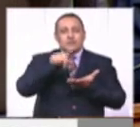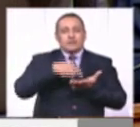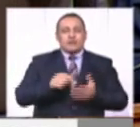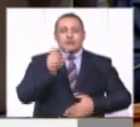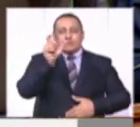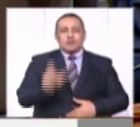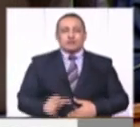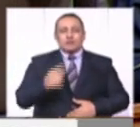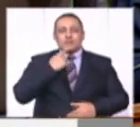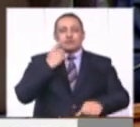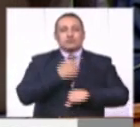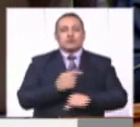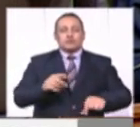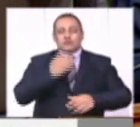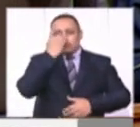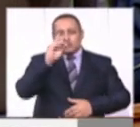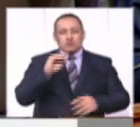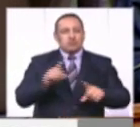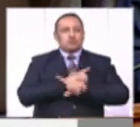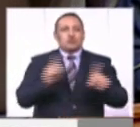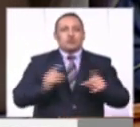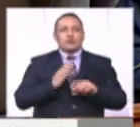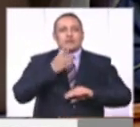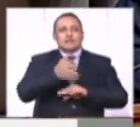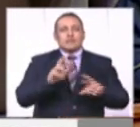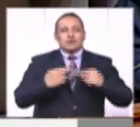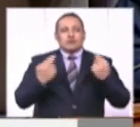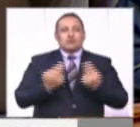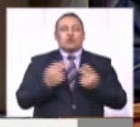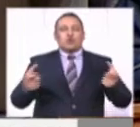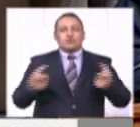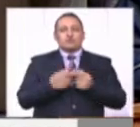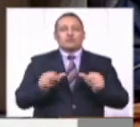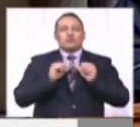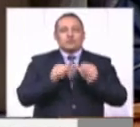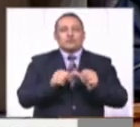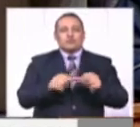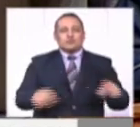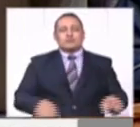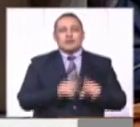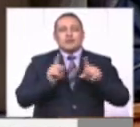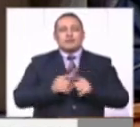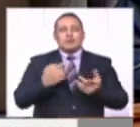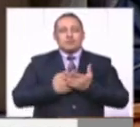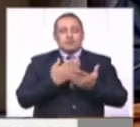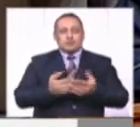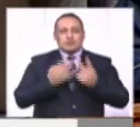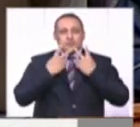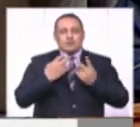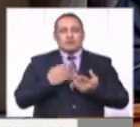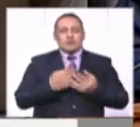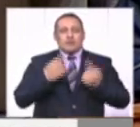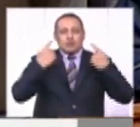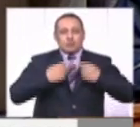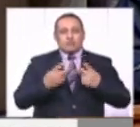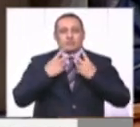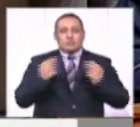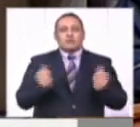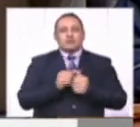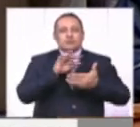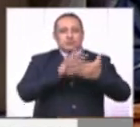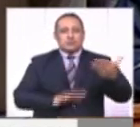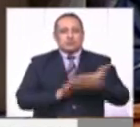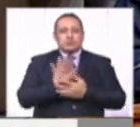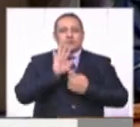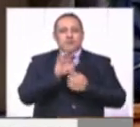el denunciado decidió no asistir a la sesión citada ante la comisión permanente dej dejando constancia de ello en su escrito